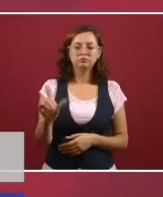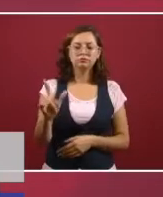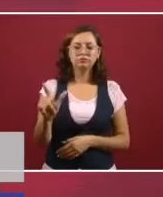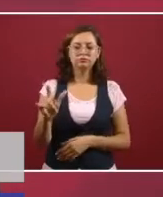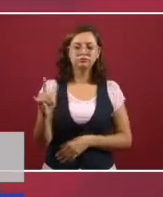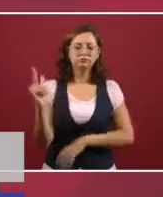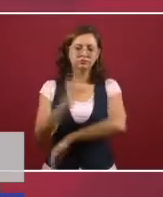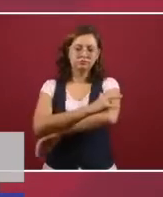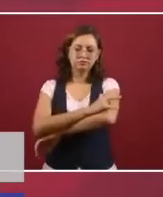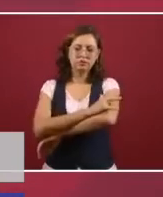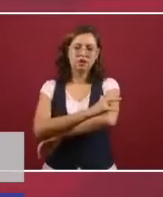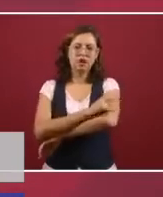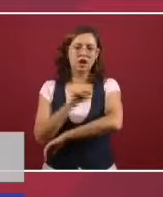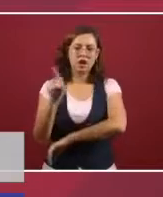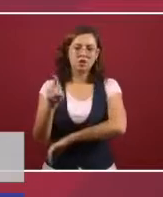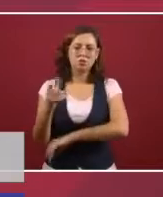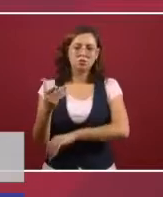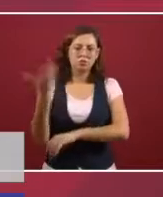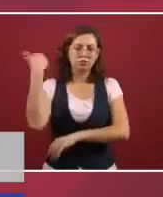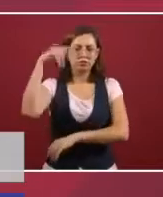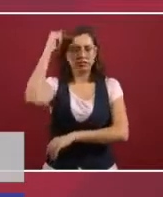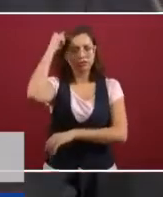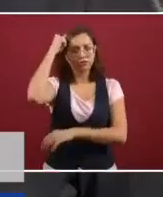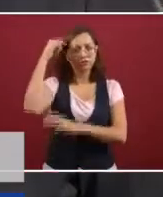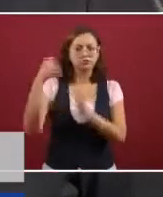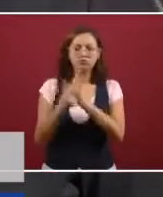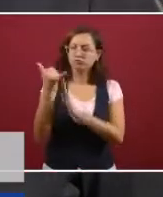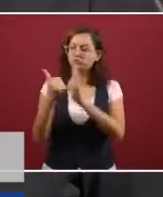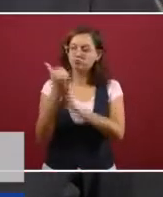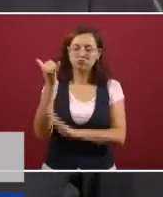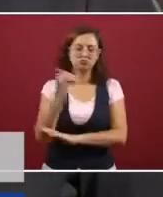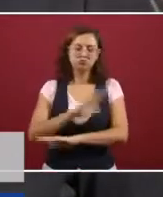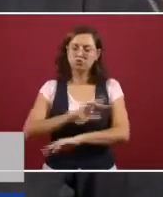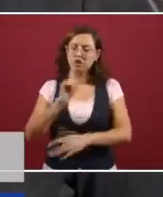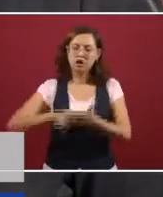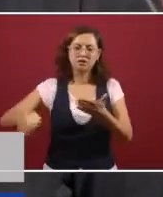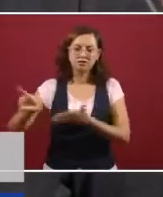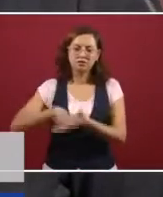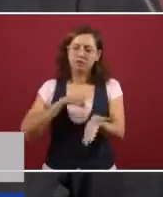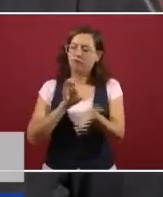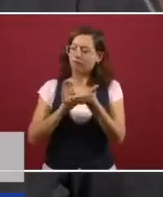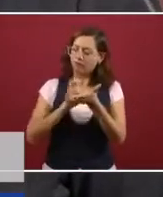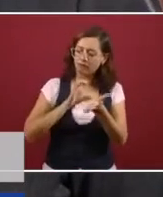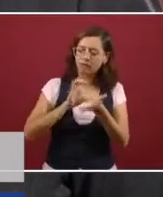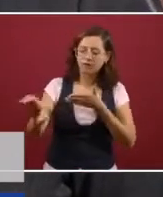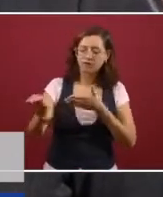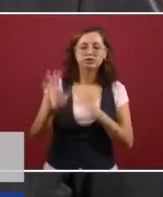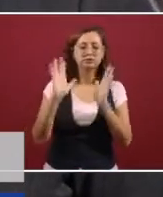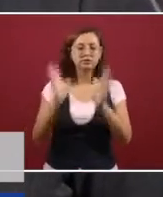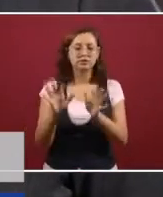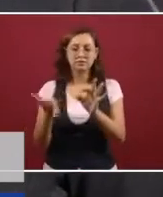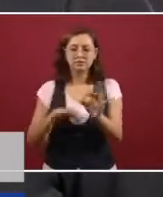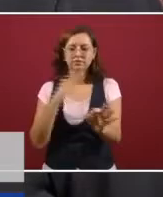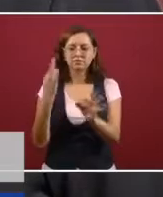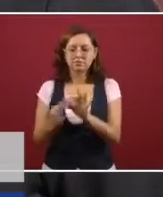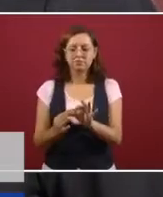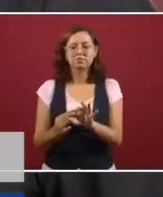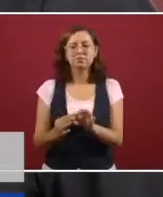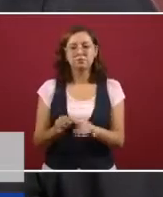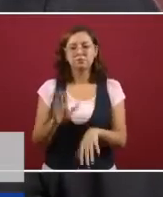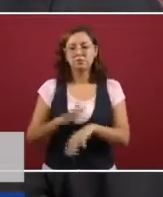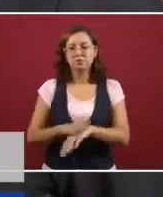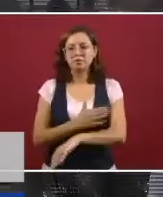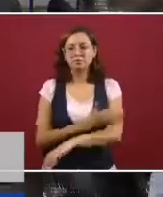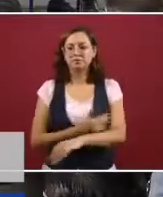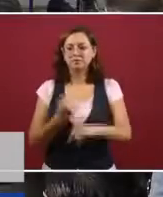aeropuerto que se iba a construir en Texcoco, ¿sí?, en el lago de Texcoco. Entonces van a informarles